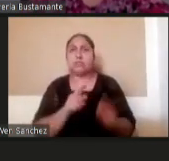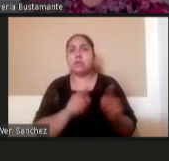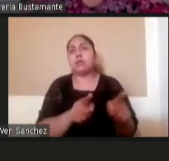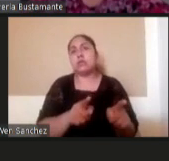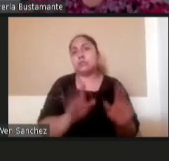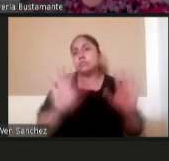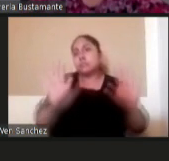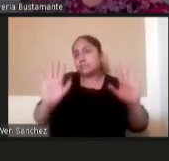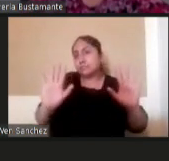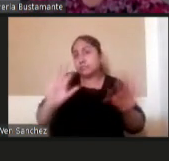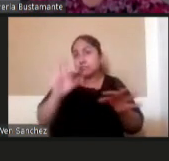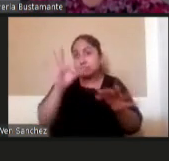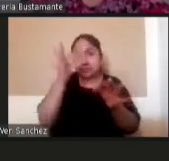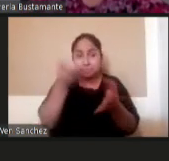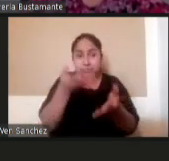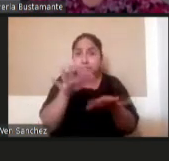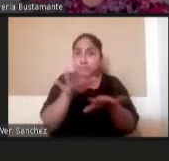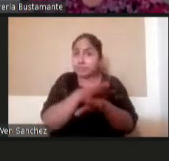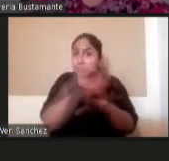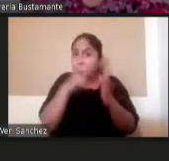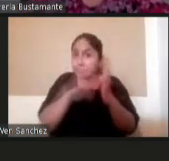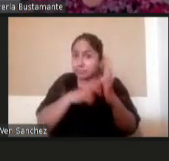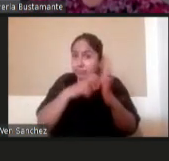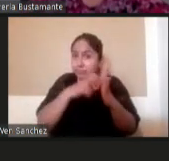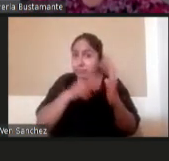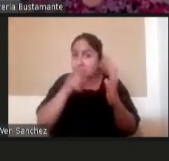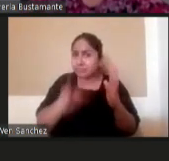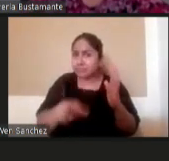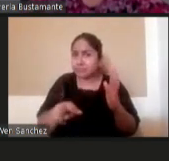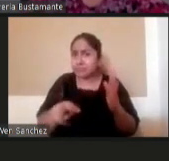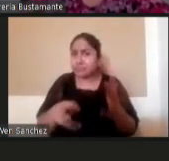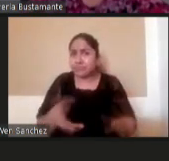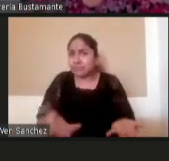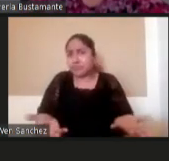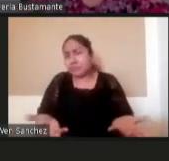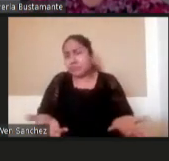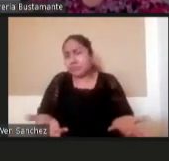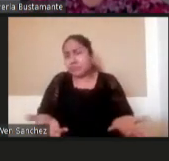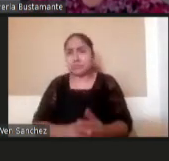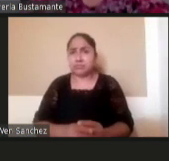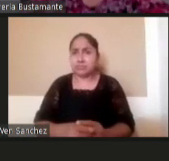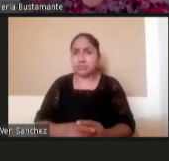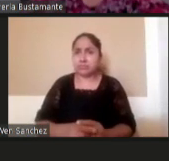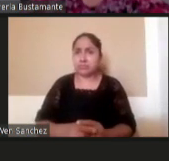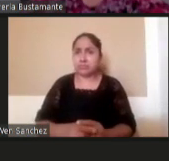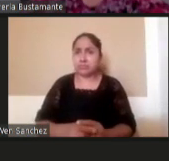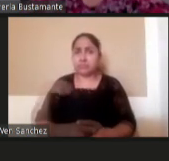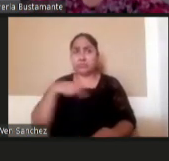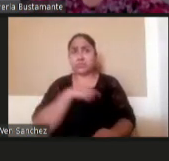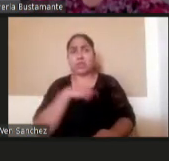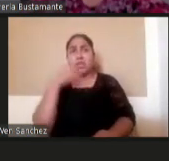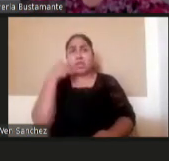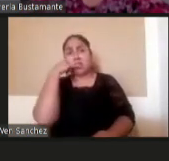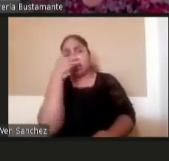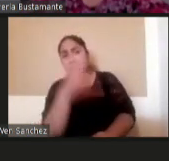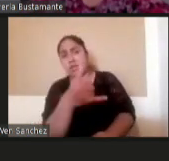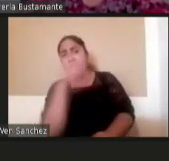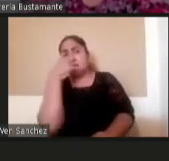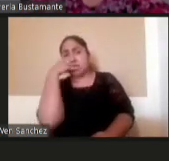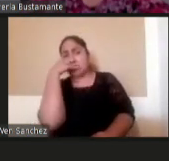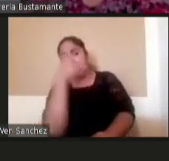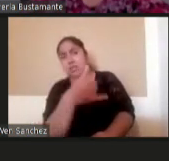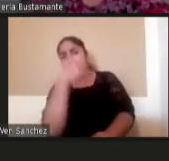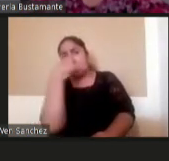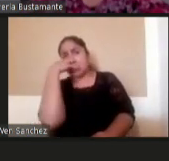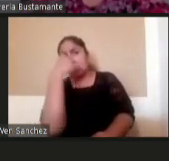No podemos estarles llamando de cada colonia para que vayan y recojan la basura y luego no regresan hasta que uno les vuelve a llamar. Yo creo